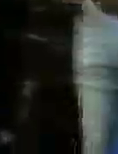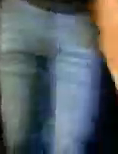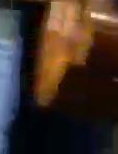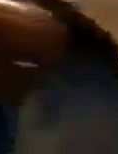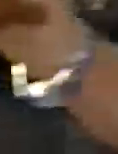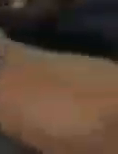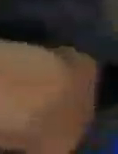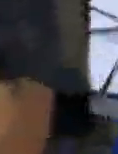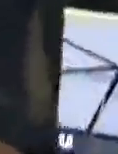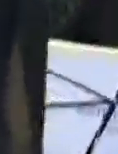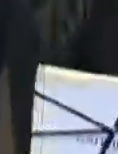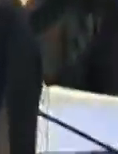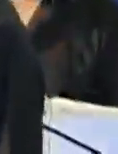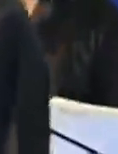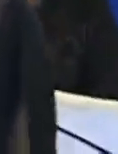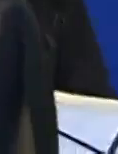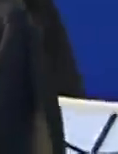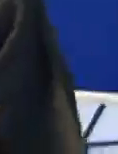a